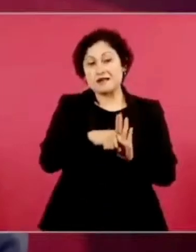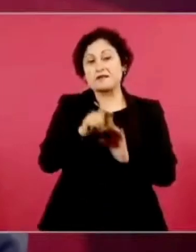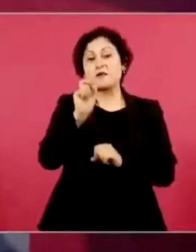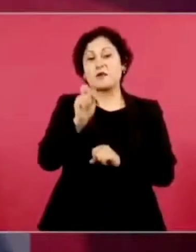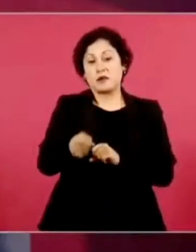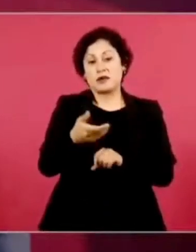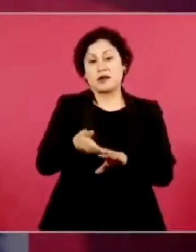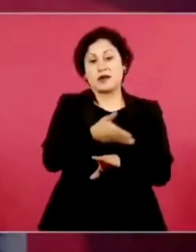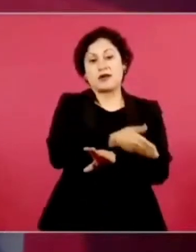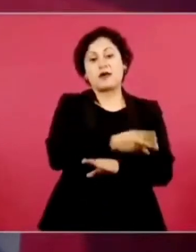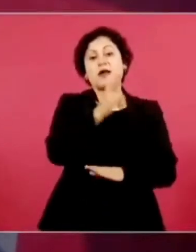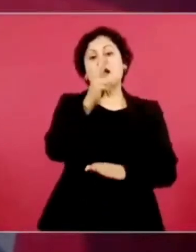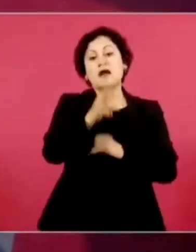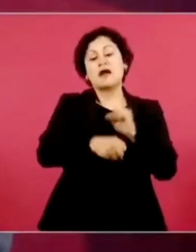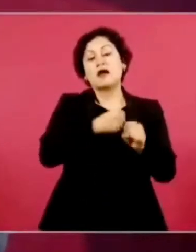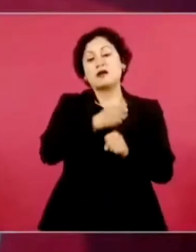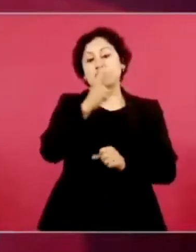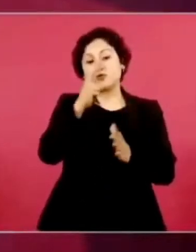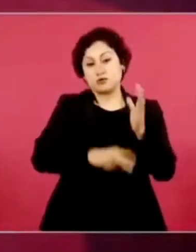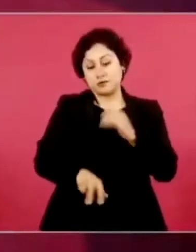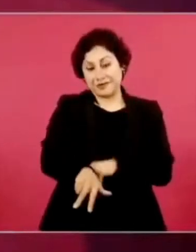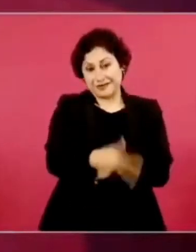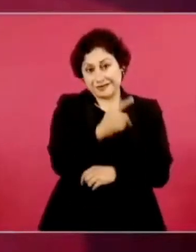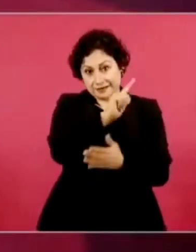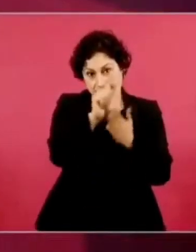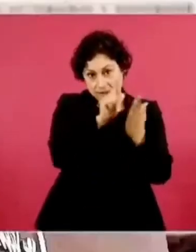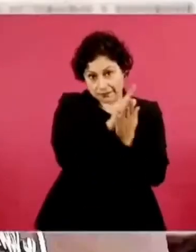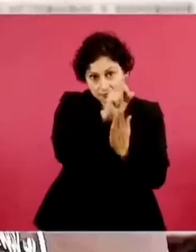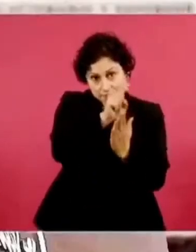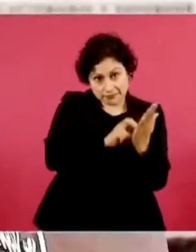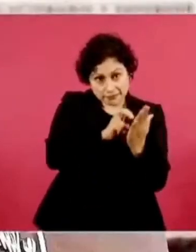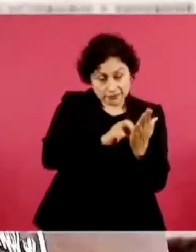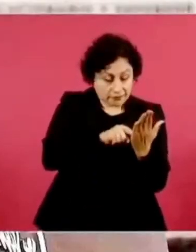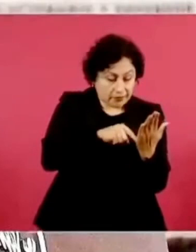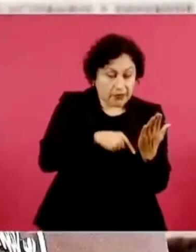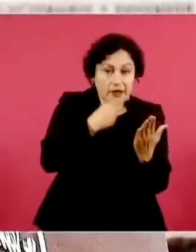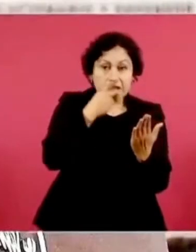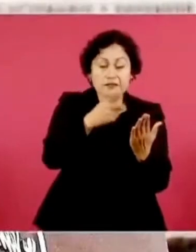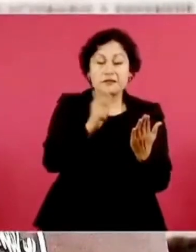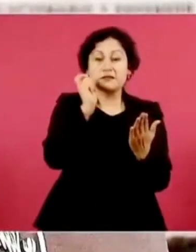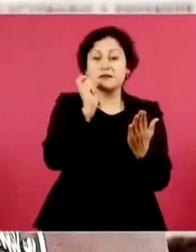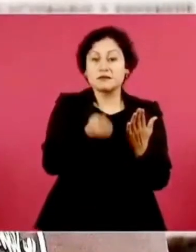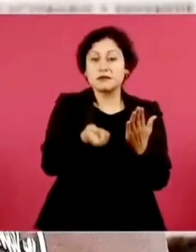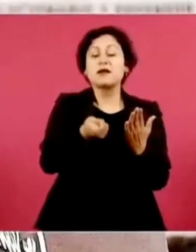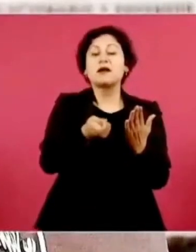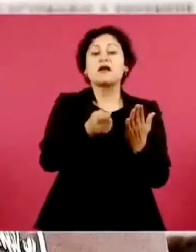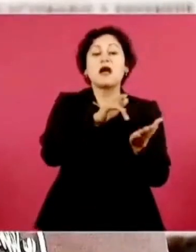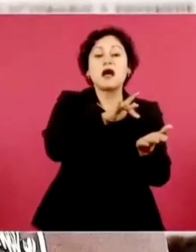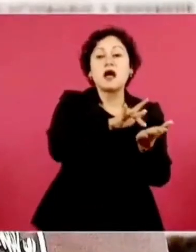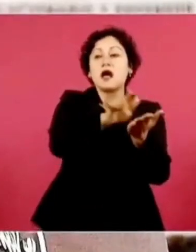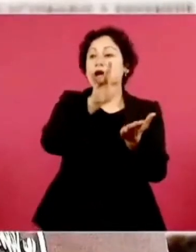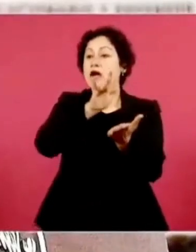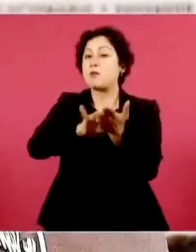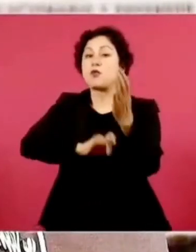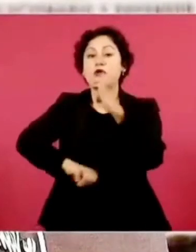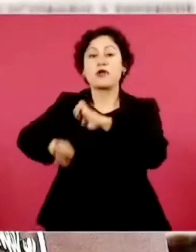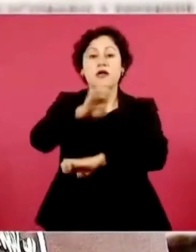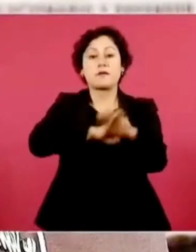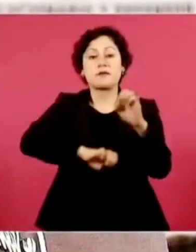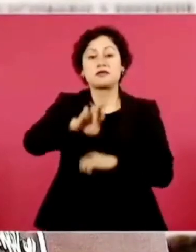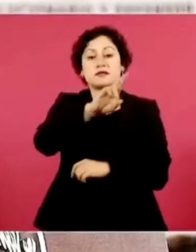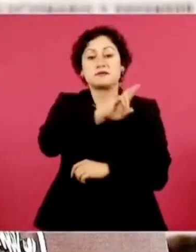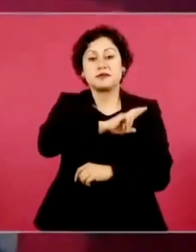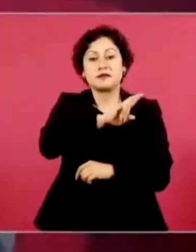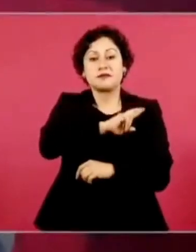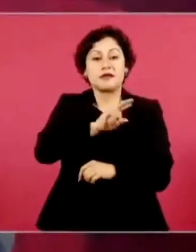energética del 2013 son las ventajas establecidas a favor de las empresas privadas en contra de la